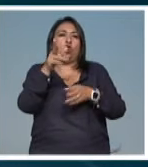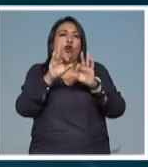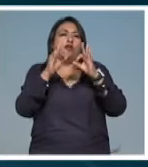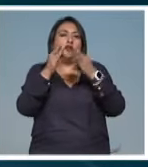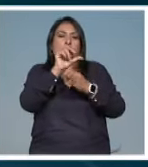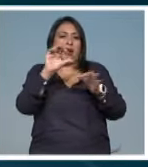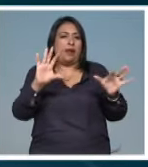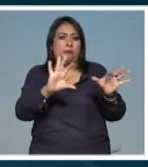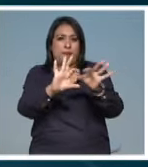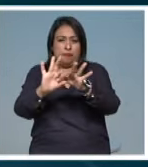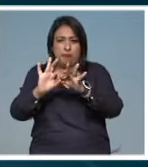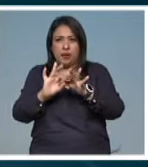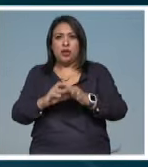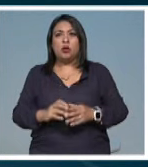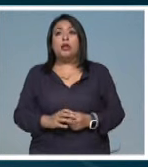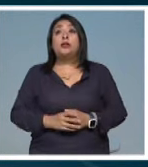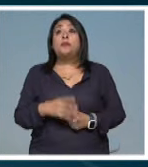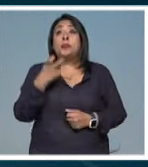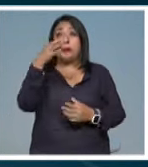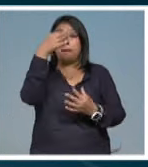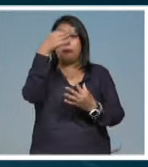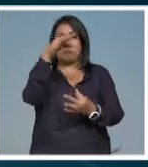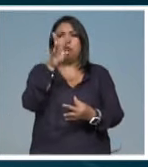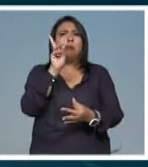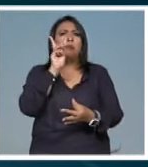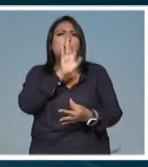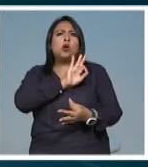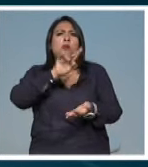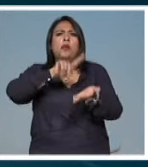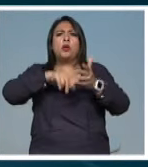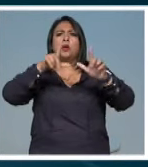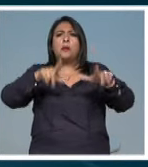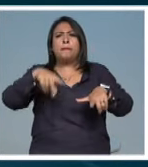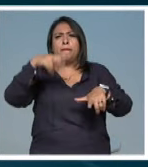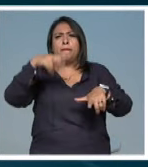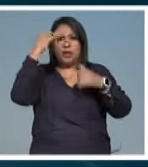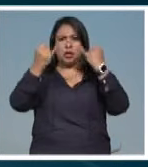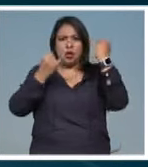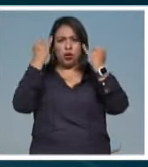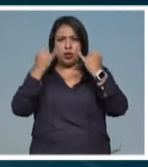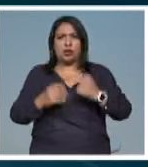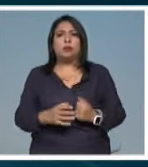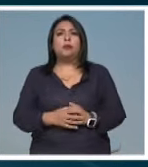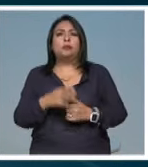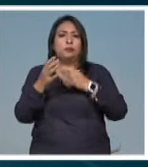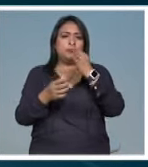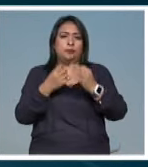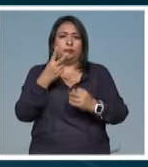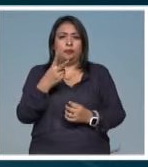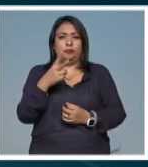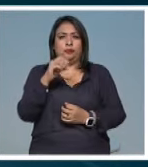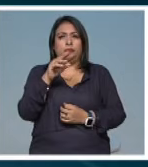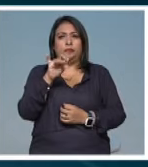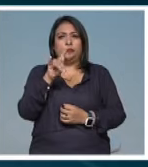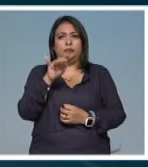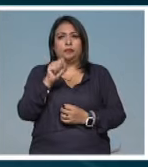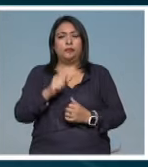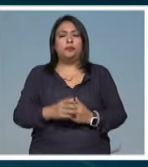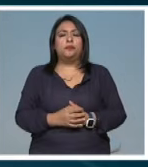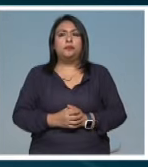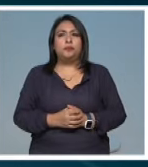de vinculación. Ese documento está disponible en el portal México Creativo. Noticias 22, Óscar